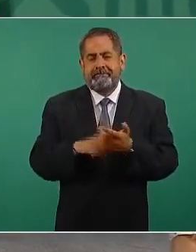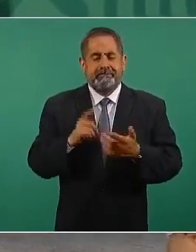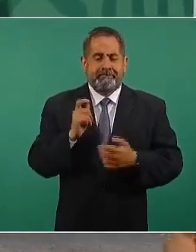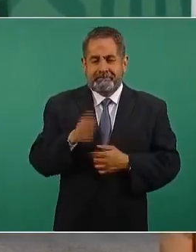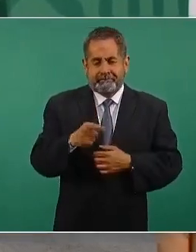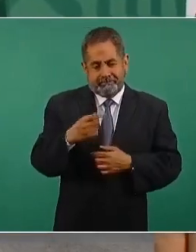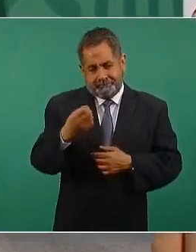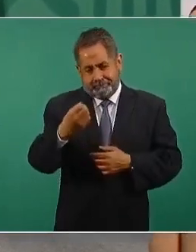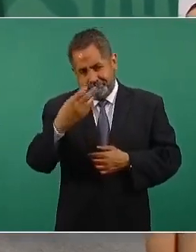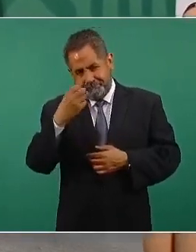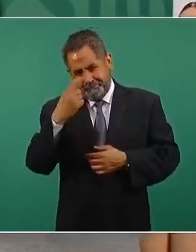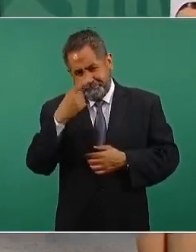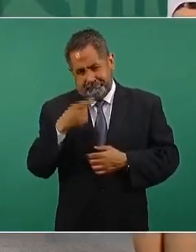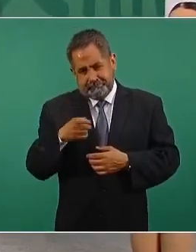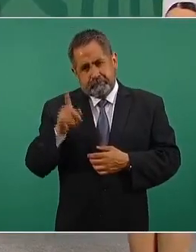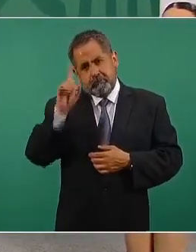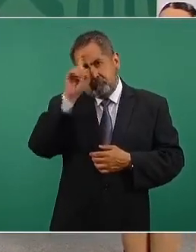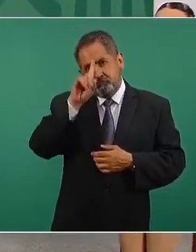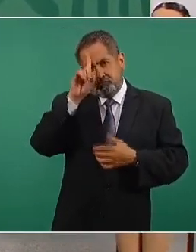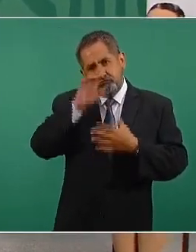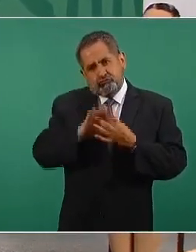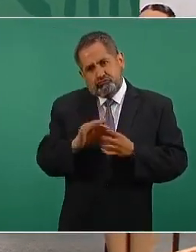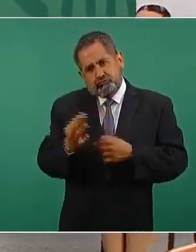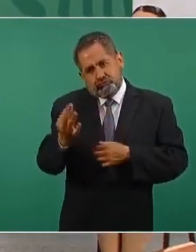van orientados